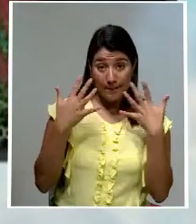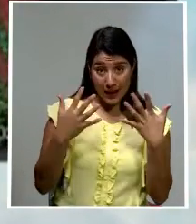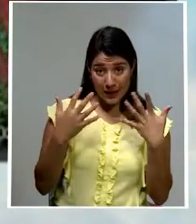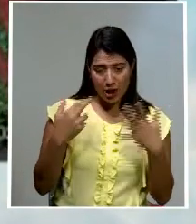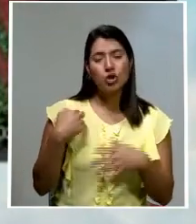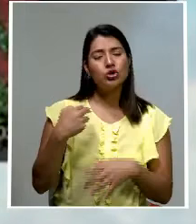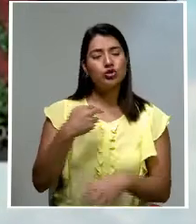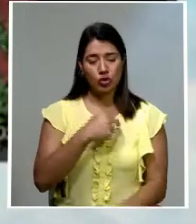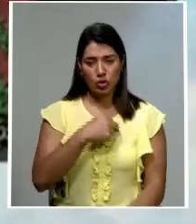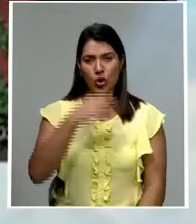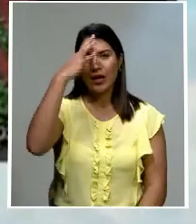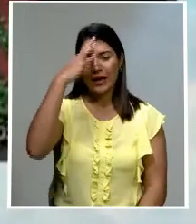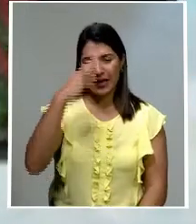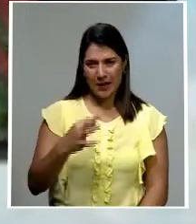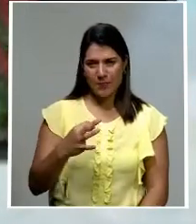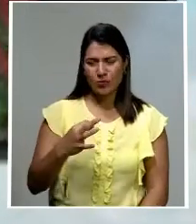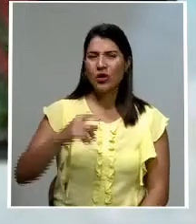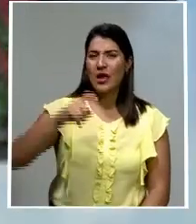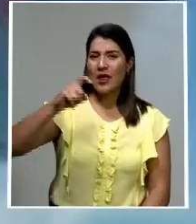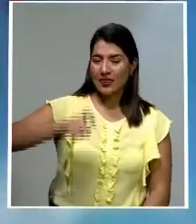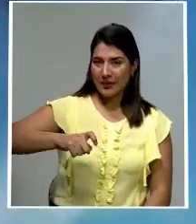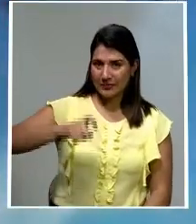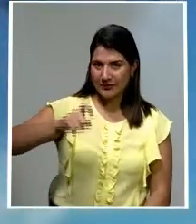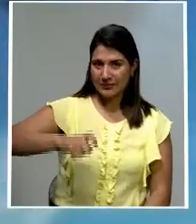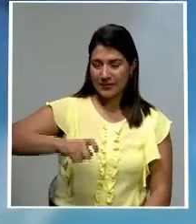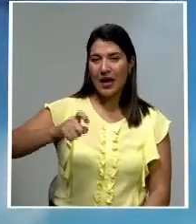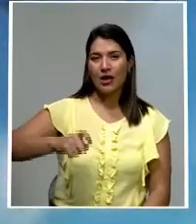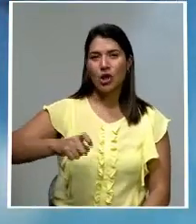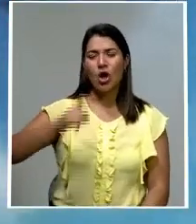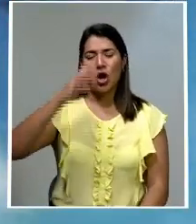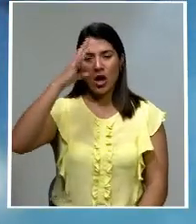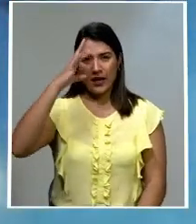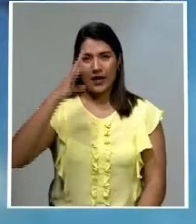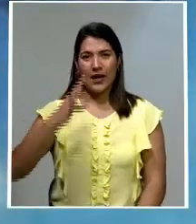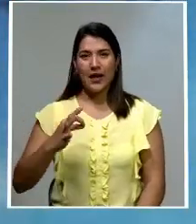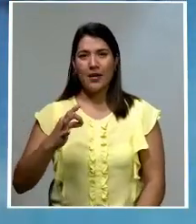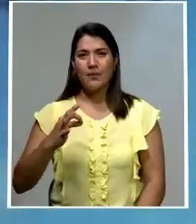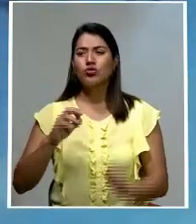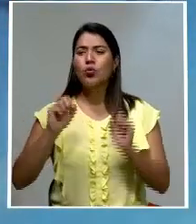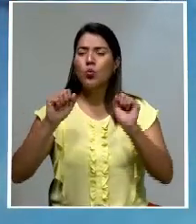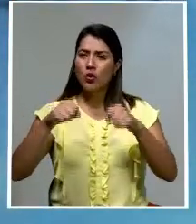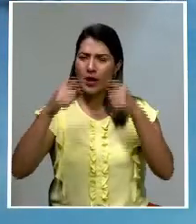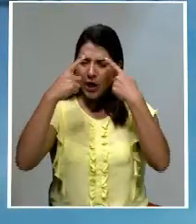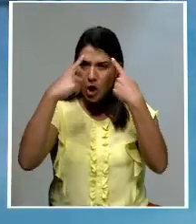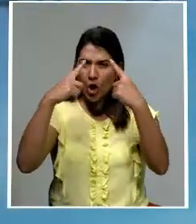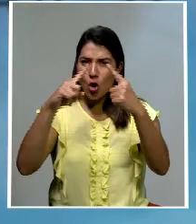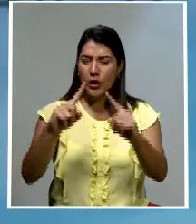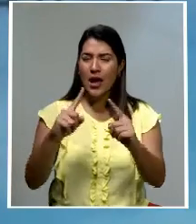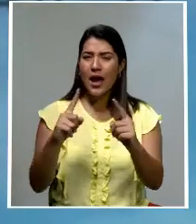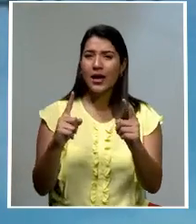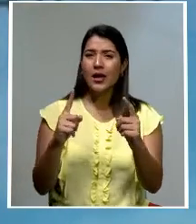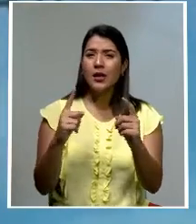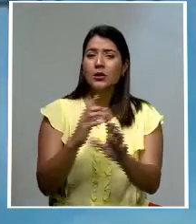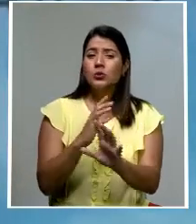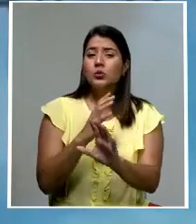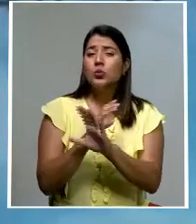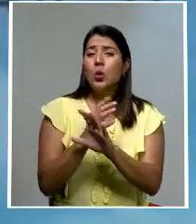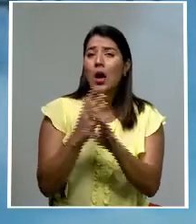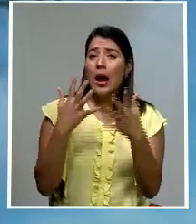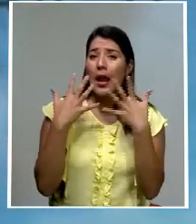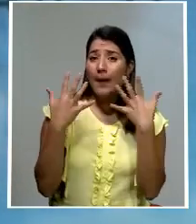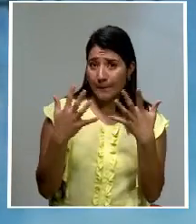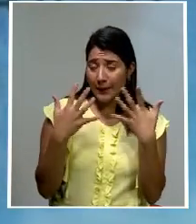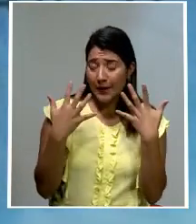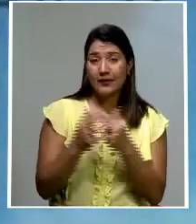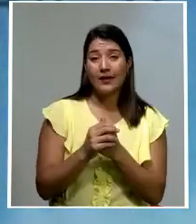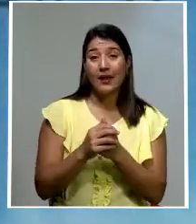en la necesidad de construir sostenibilidad en nuestras actividades en el espacio. El